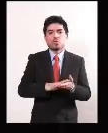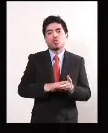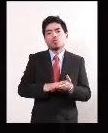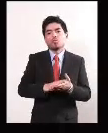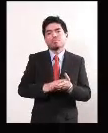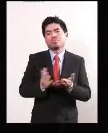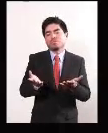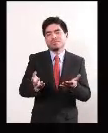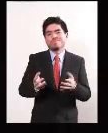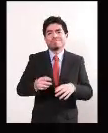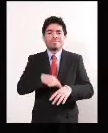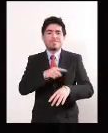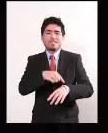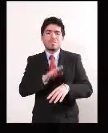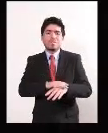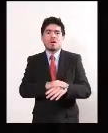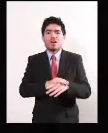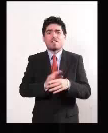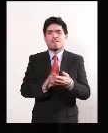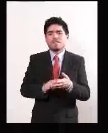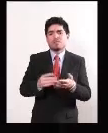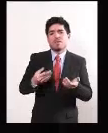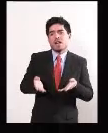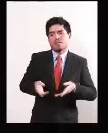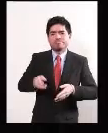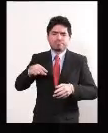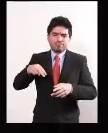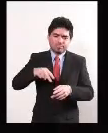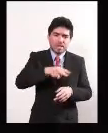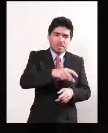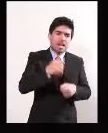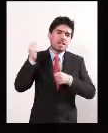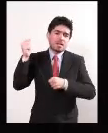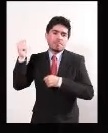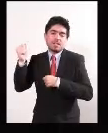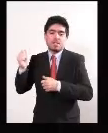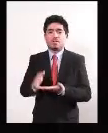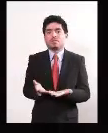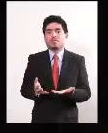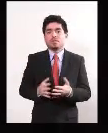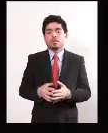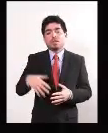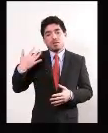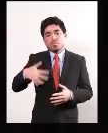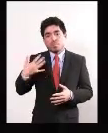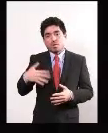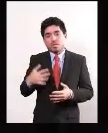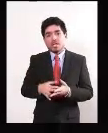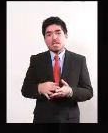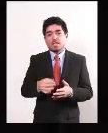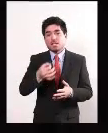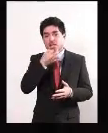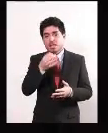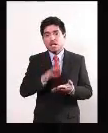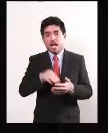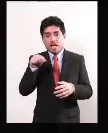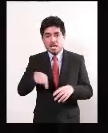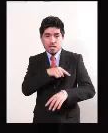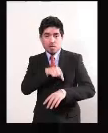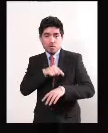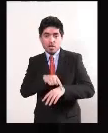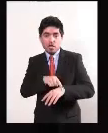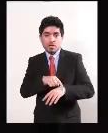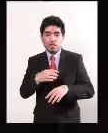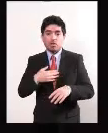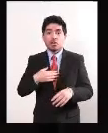tiempo de sus casas para poder estar en la calle de forma permanente. Es importante también señalar a esta hora